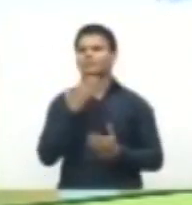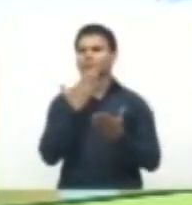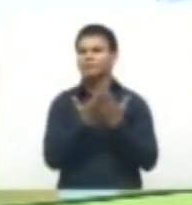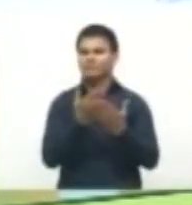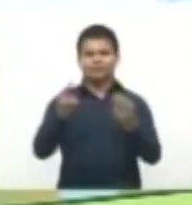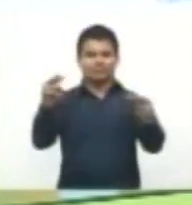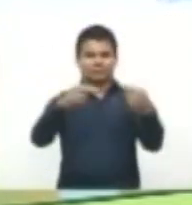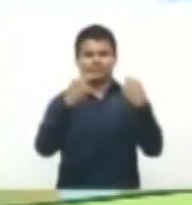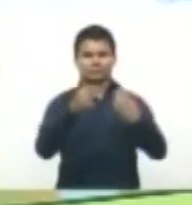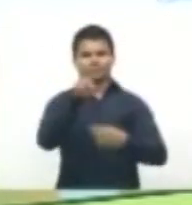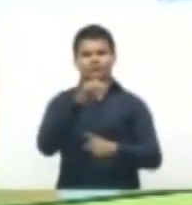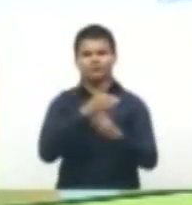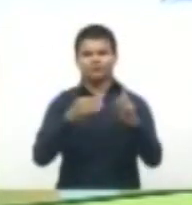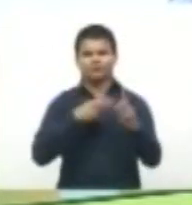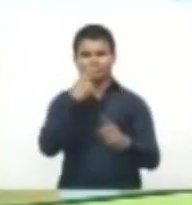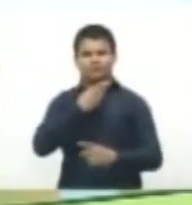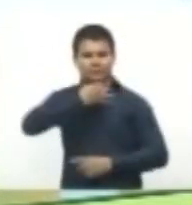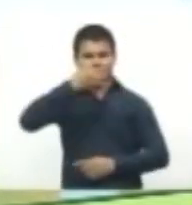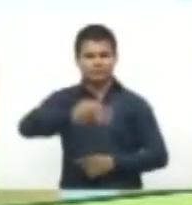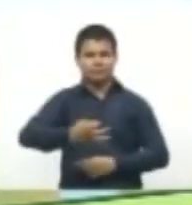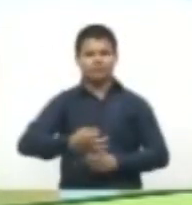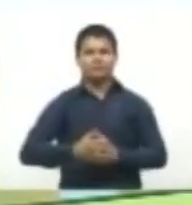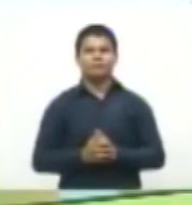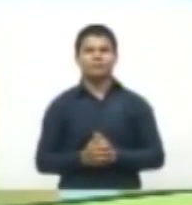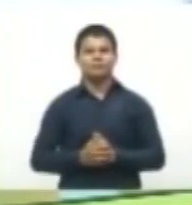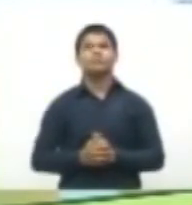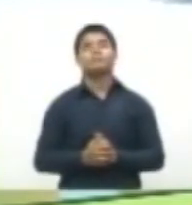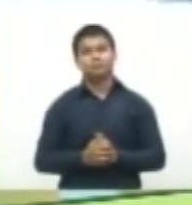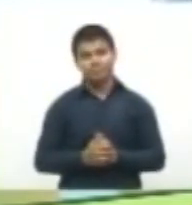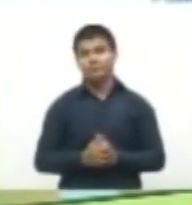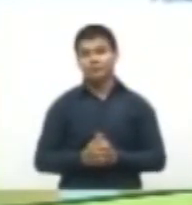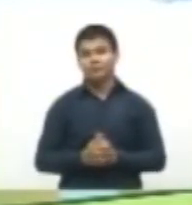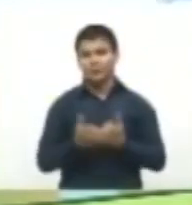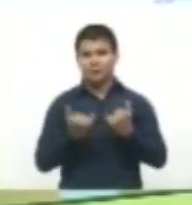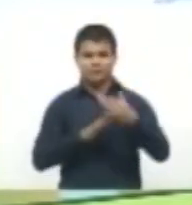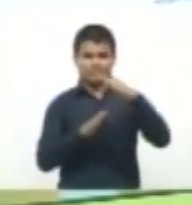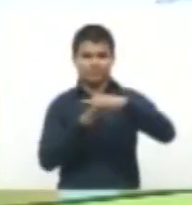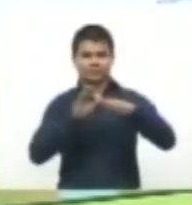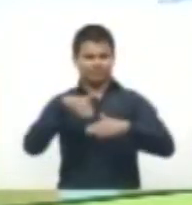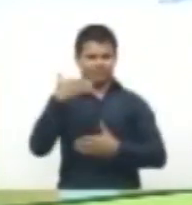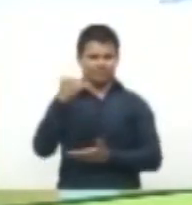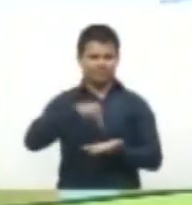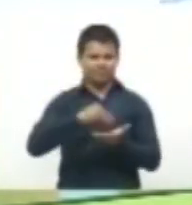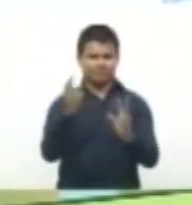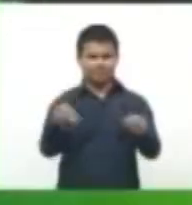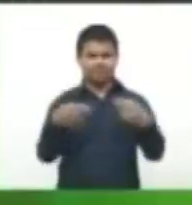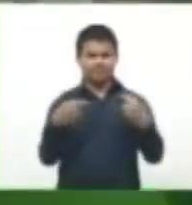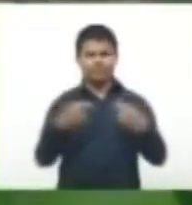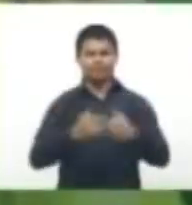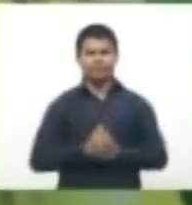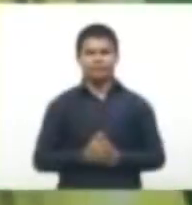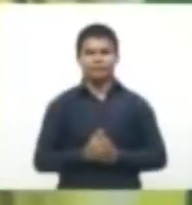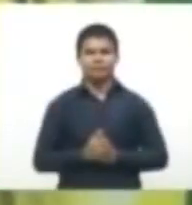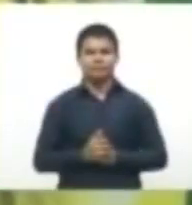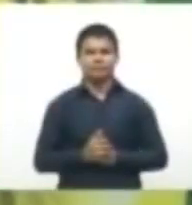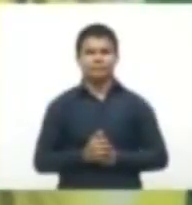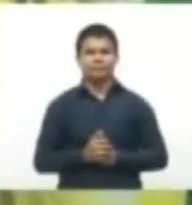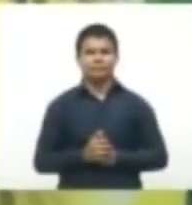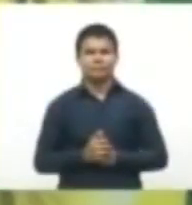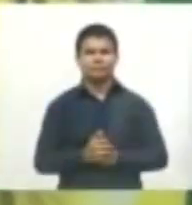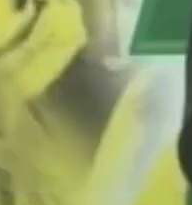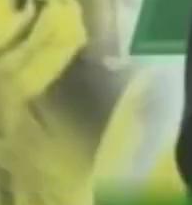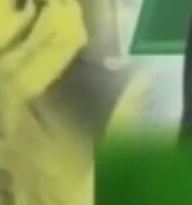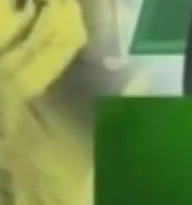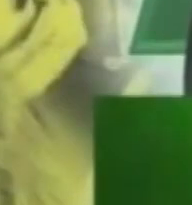las 6:30, un compromiso con la verdad. Caro y televidentes, pausa y en breve retornamos. Autónoma es una